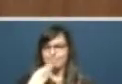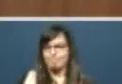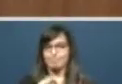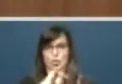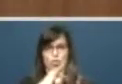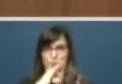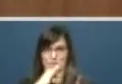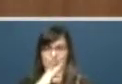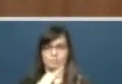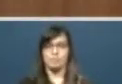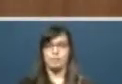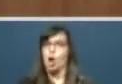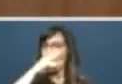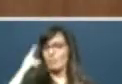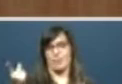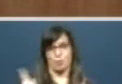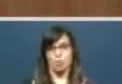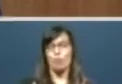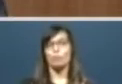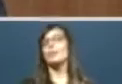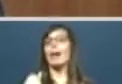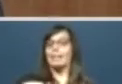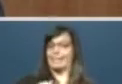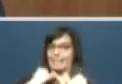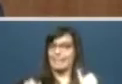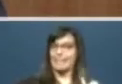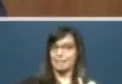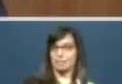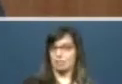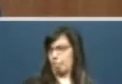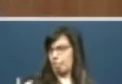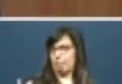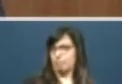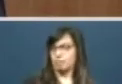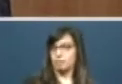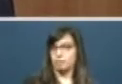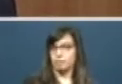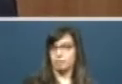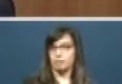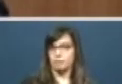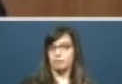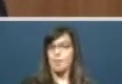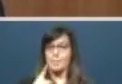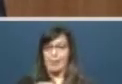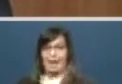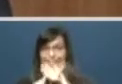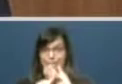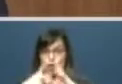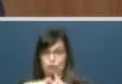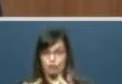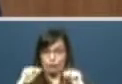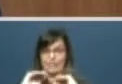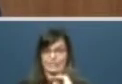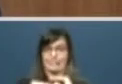olvidar tampoco que en esta misma crisis y por lo tanto no hace tanto la salida de la primera recesión se